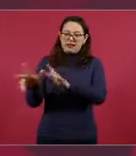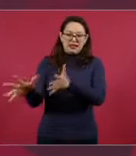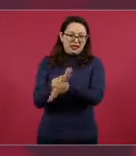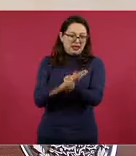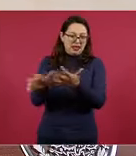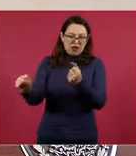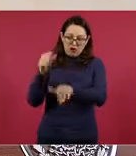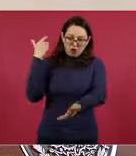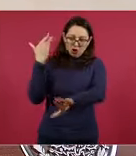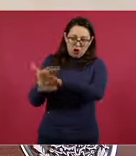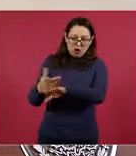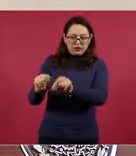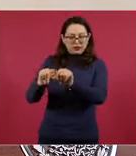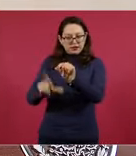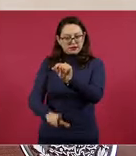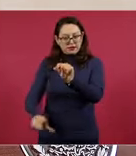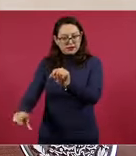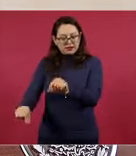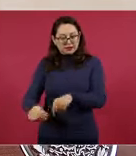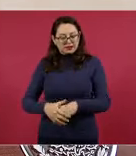nuestro territorio.